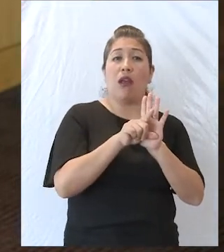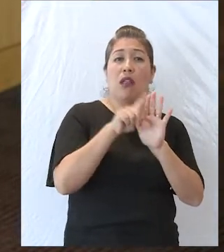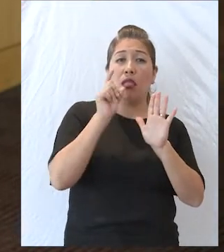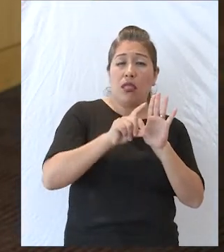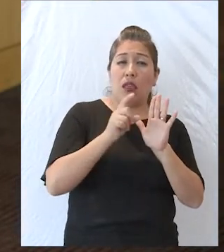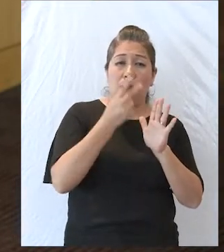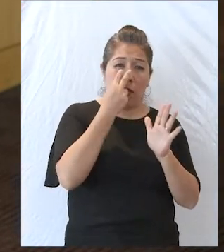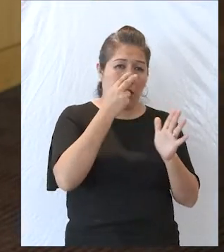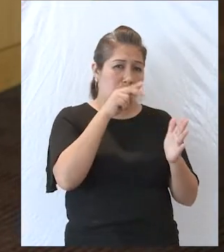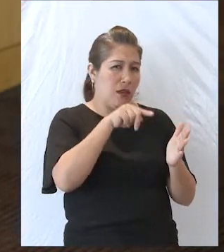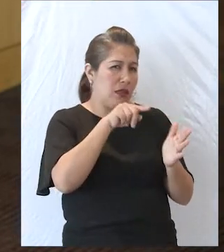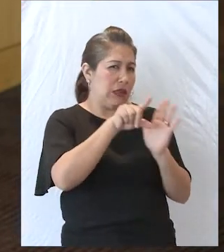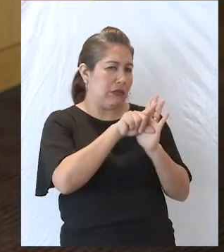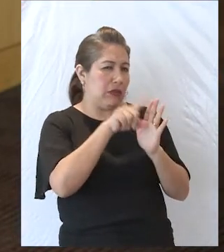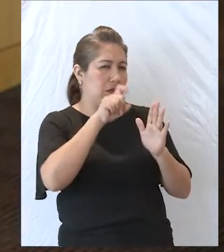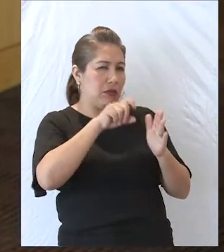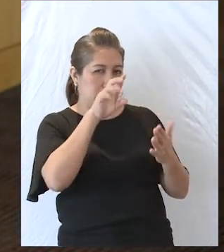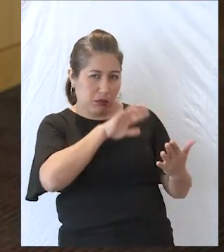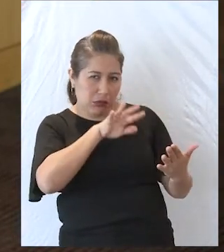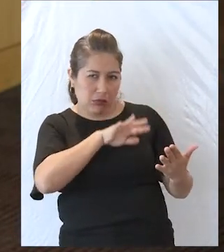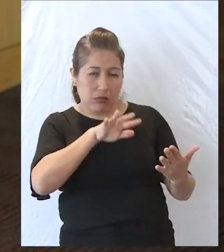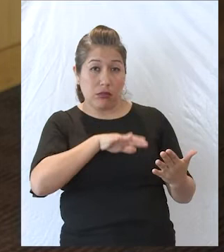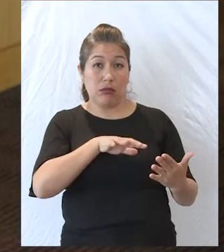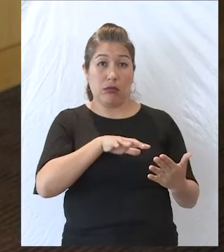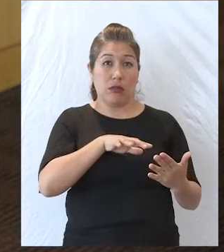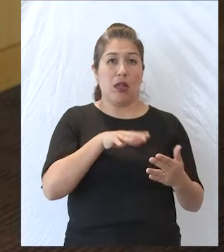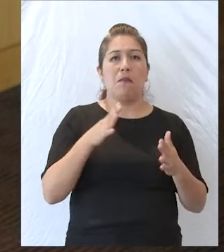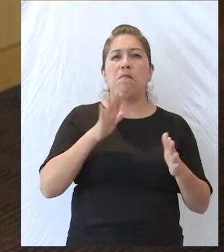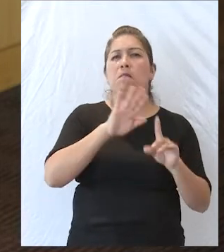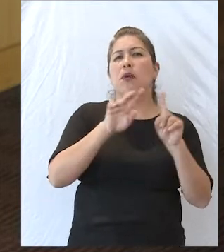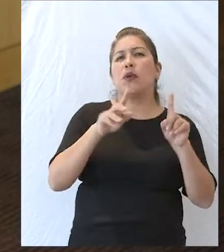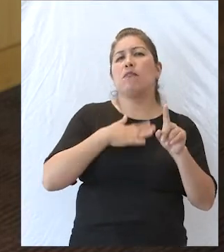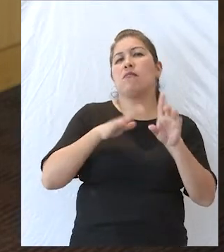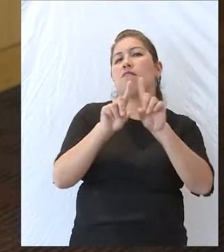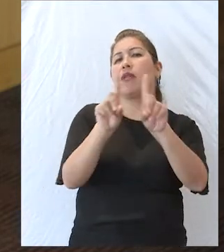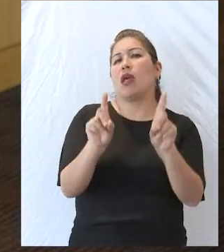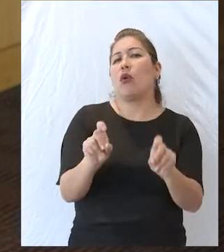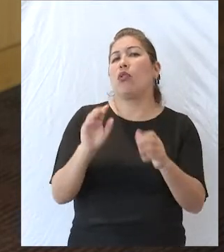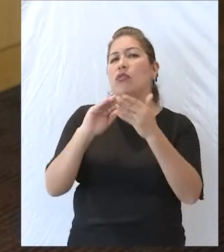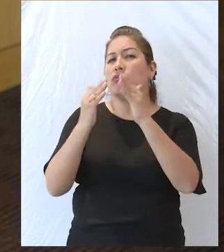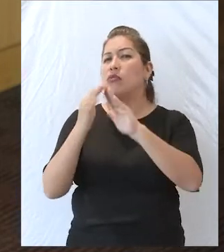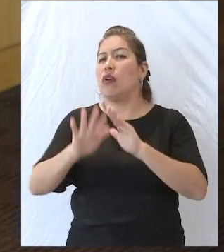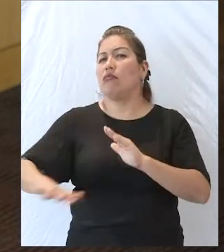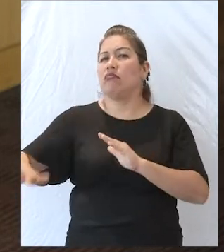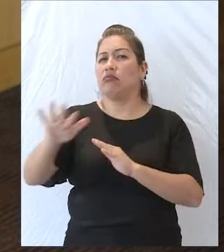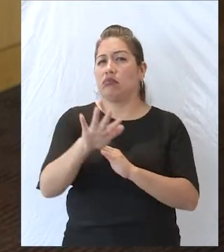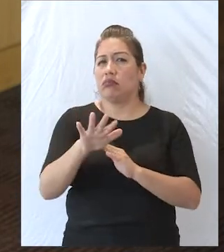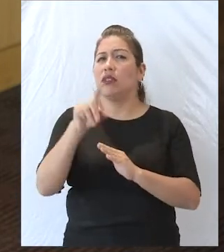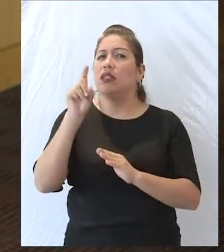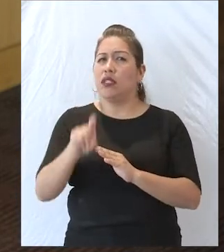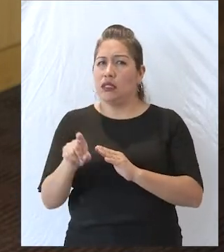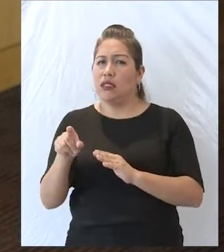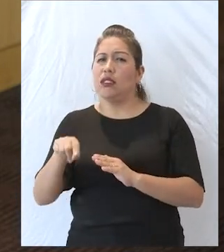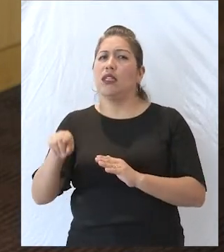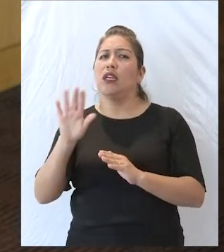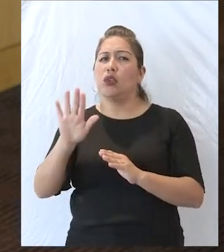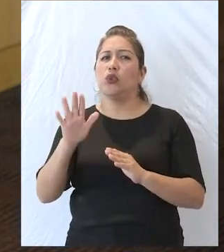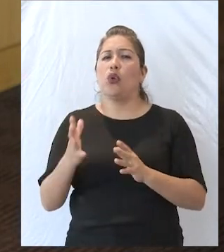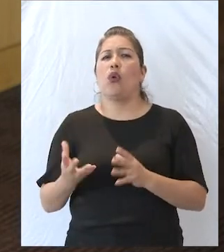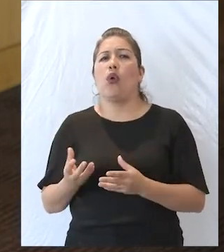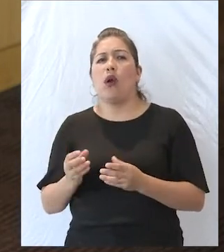hacer algunas observaciones, sí, pero a lo que iba en mi pregunta anterior es que la sociedad civil también tiene que poner de su